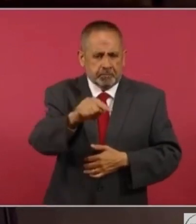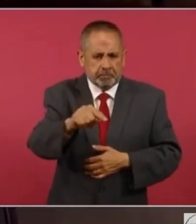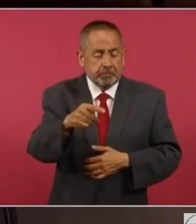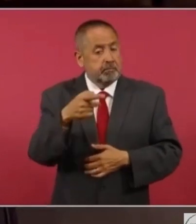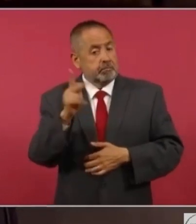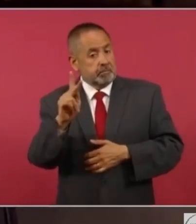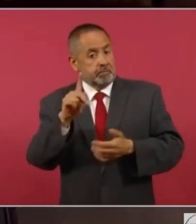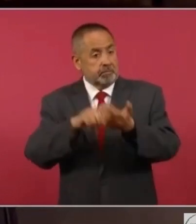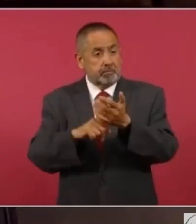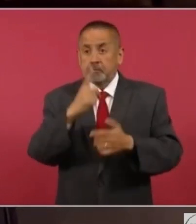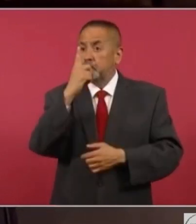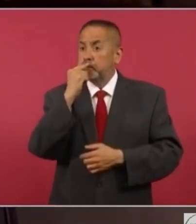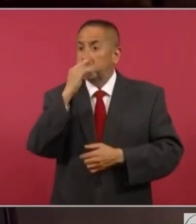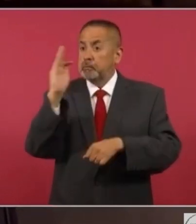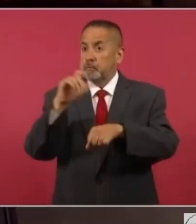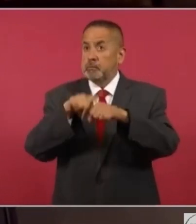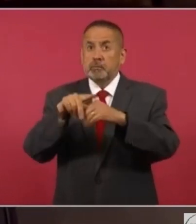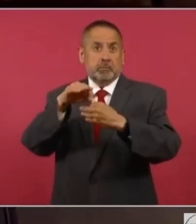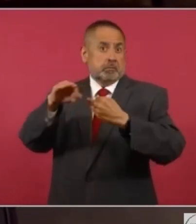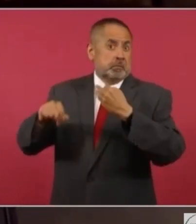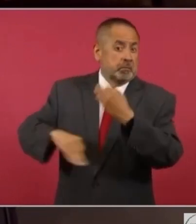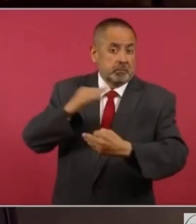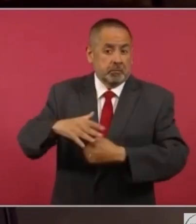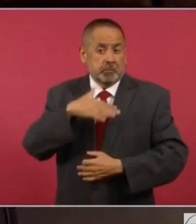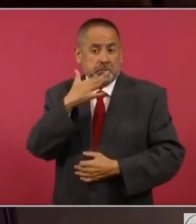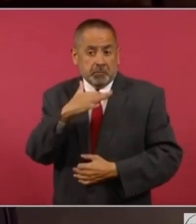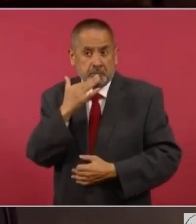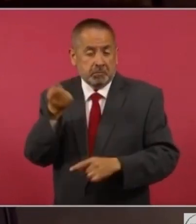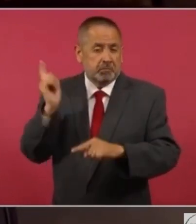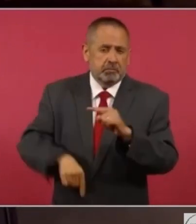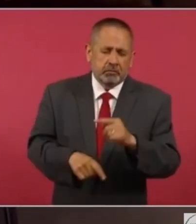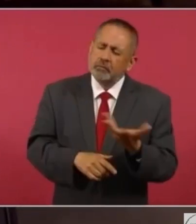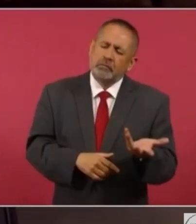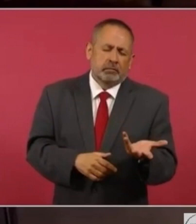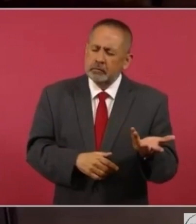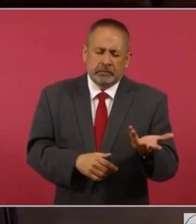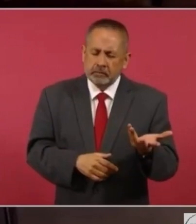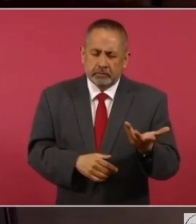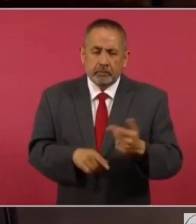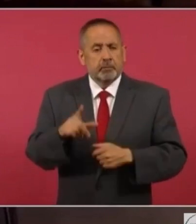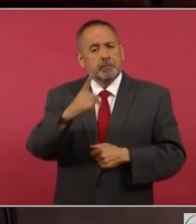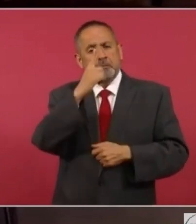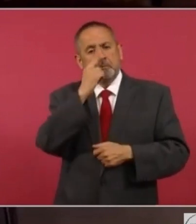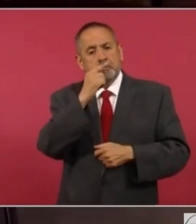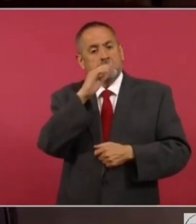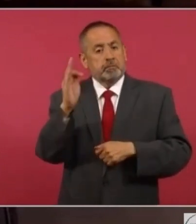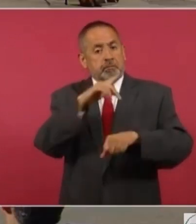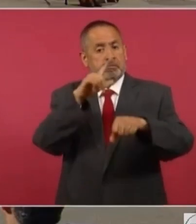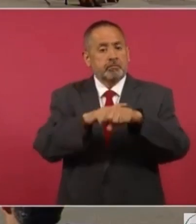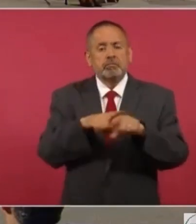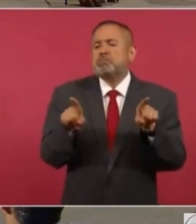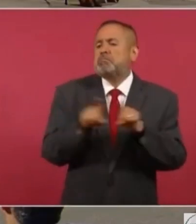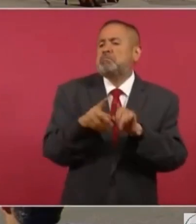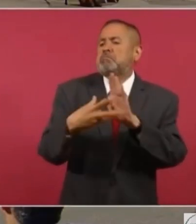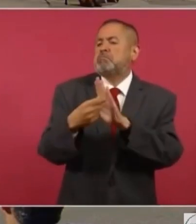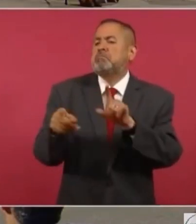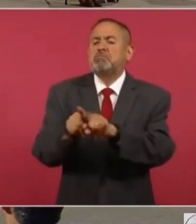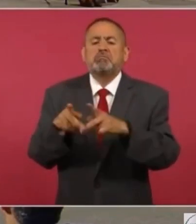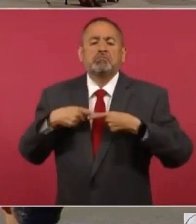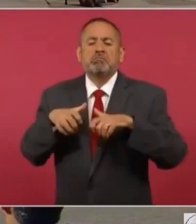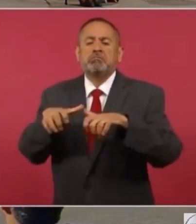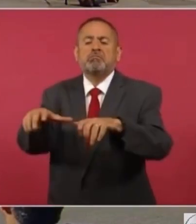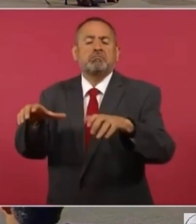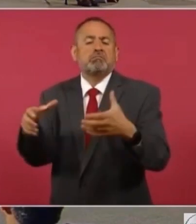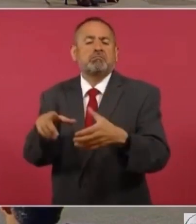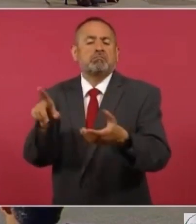significa que la Policía Federal fuera toda corrupta, ¿no? La policía al final es una imagen del pueblo al que sirve.